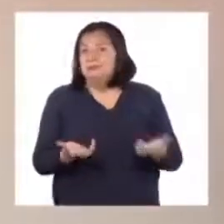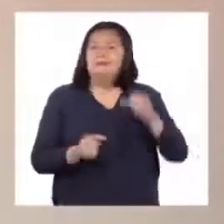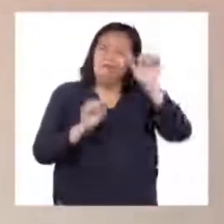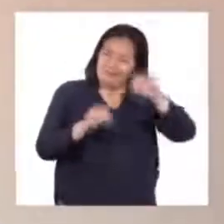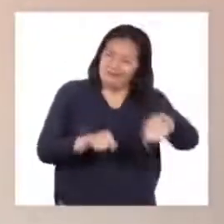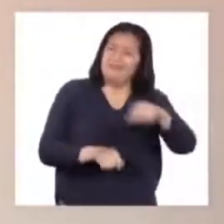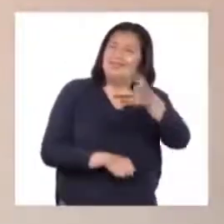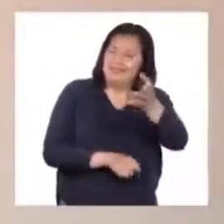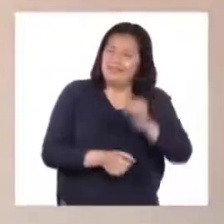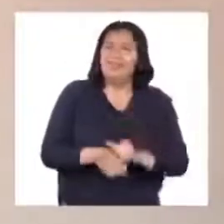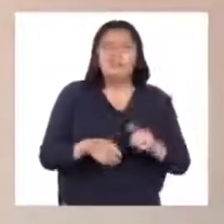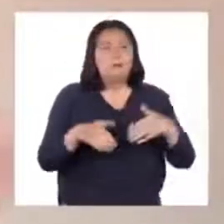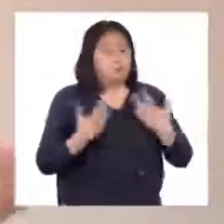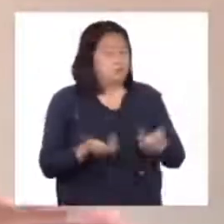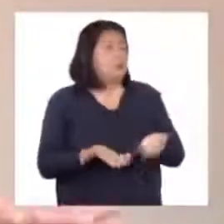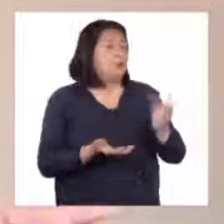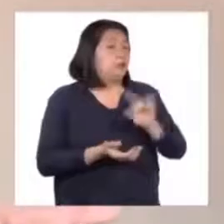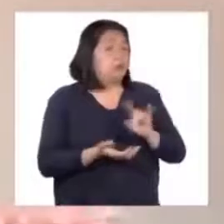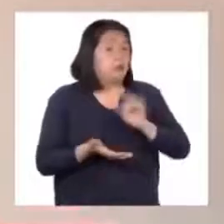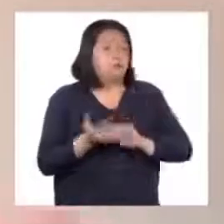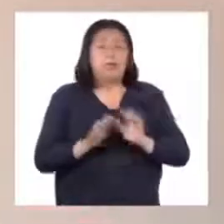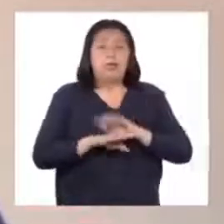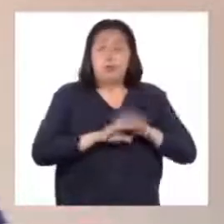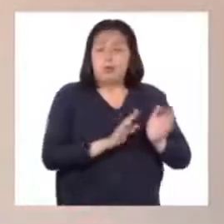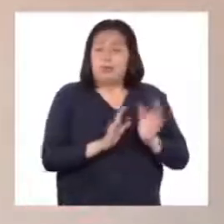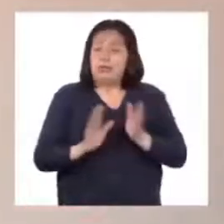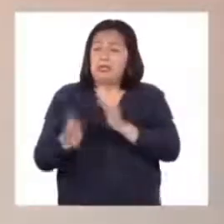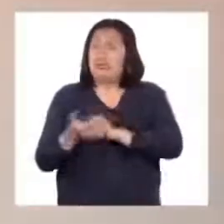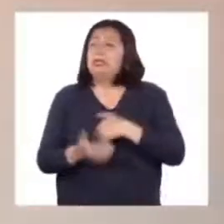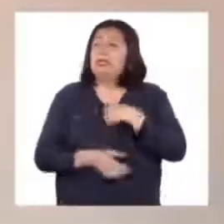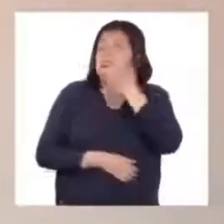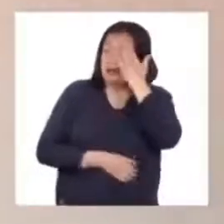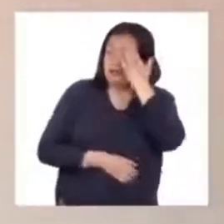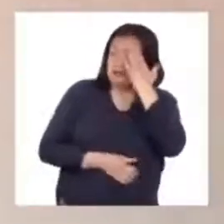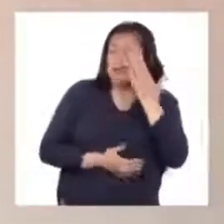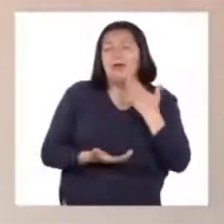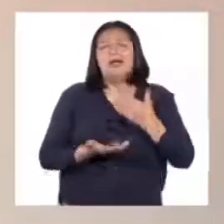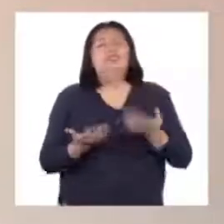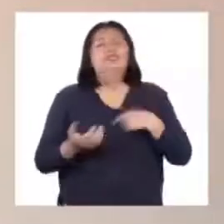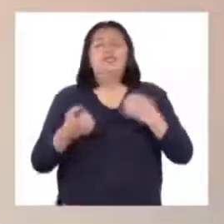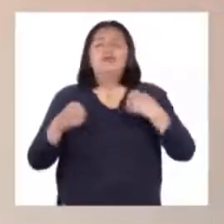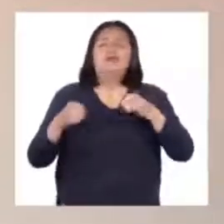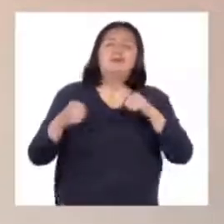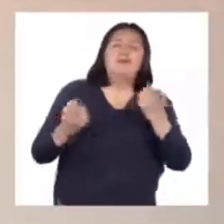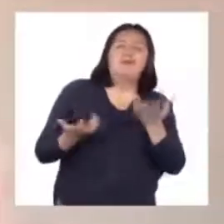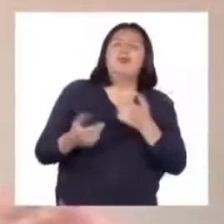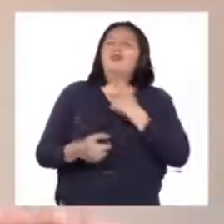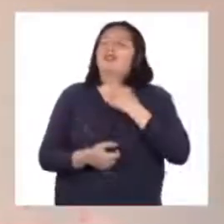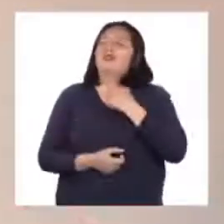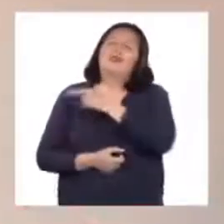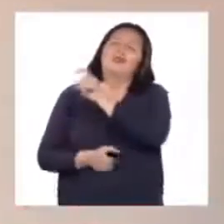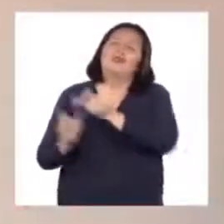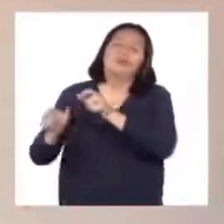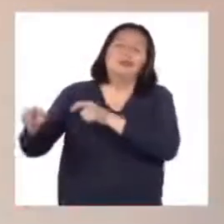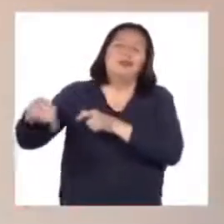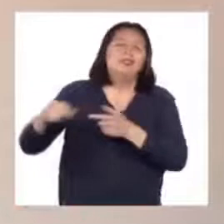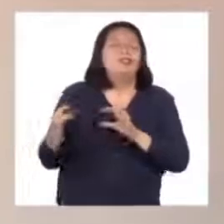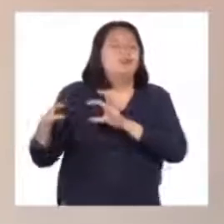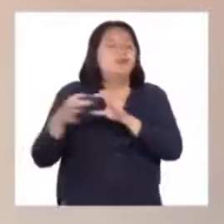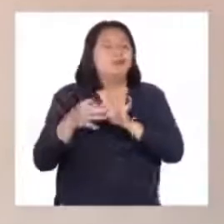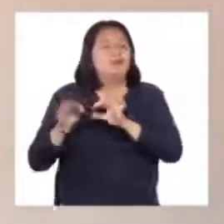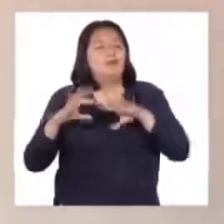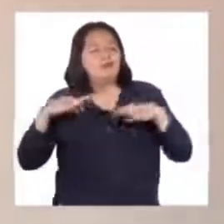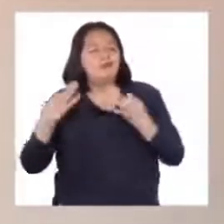Claro que sí, podría servir para organizarnos y conocer más sobre los deportes preferidos y así unirnos más